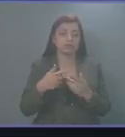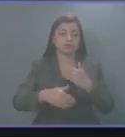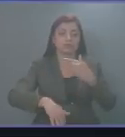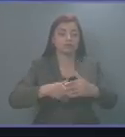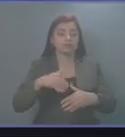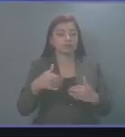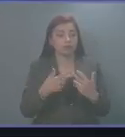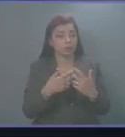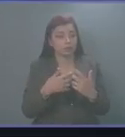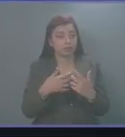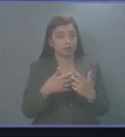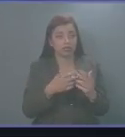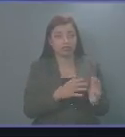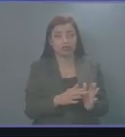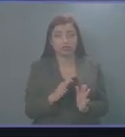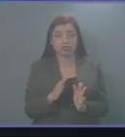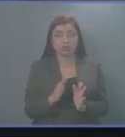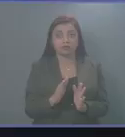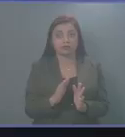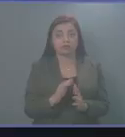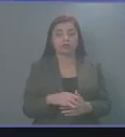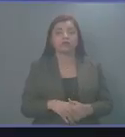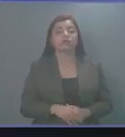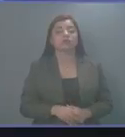medianas empresas.